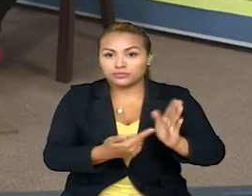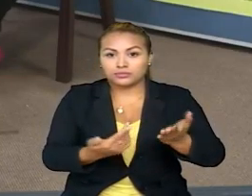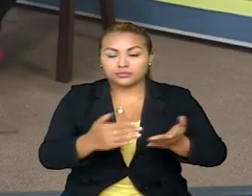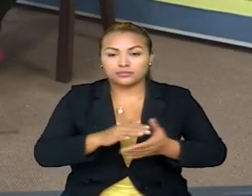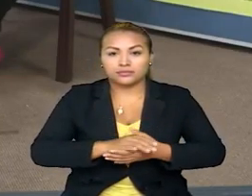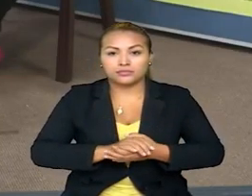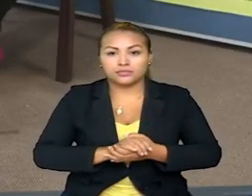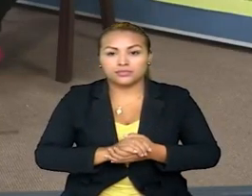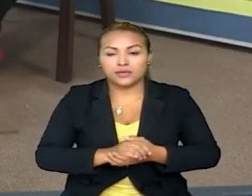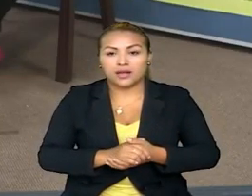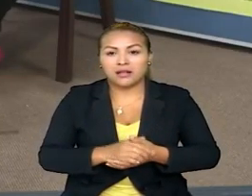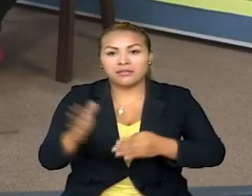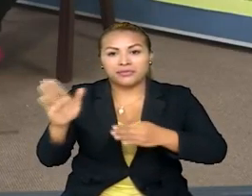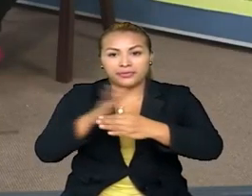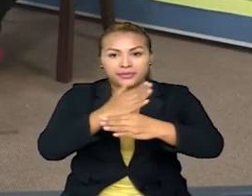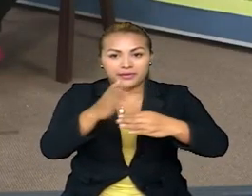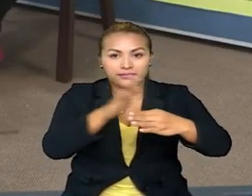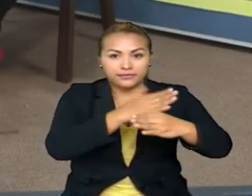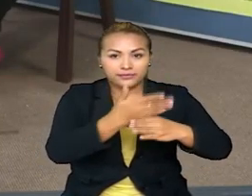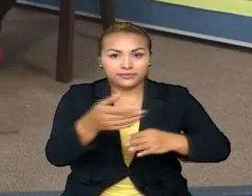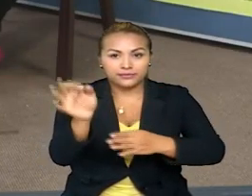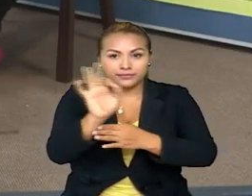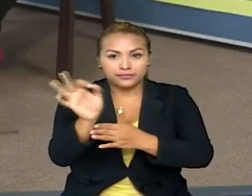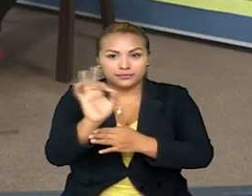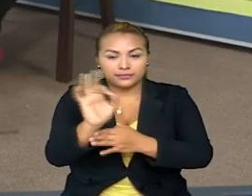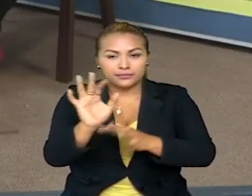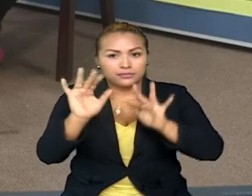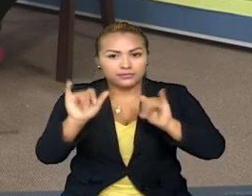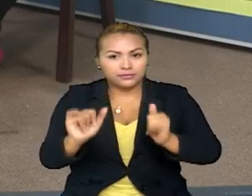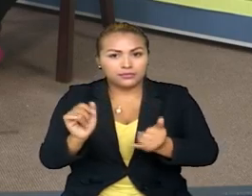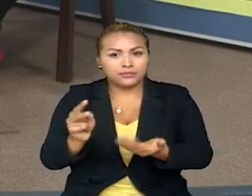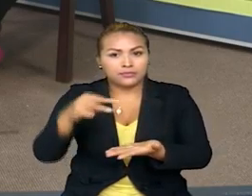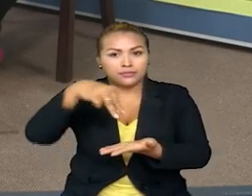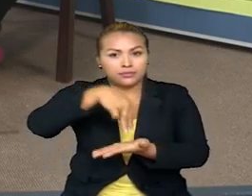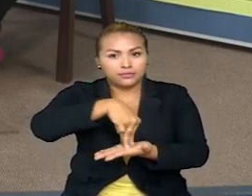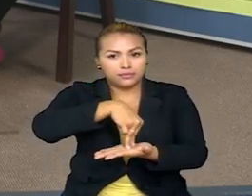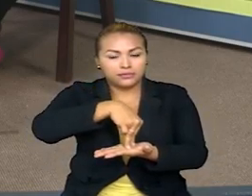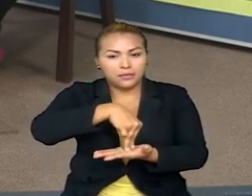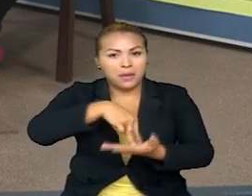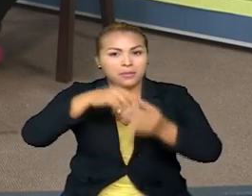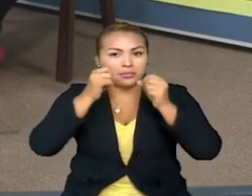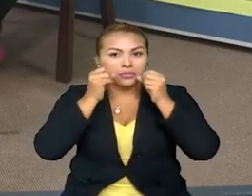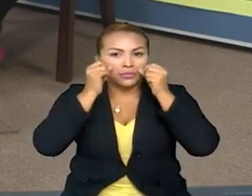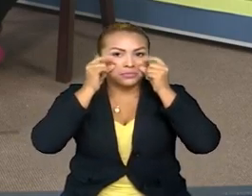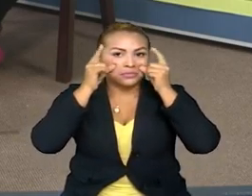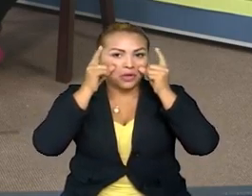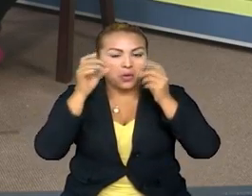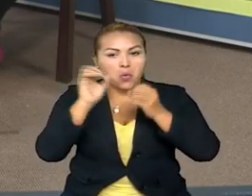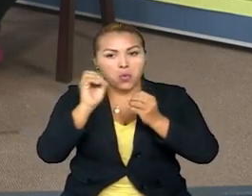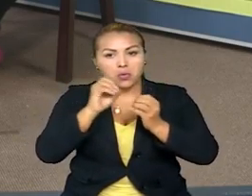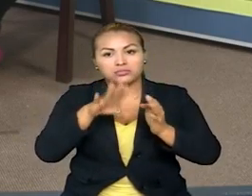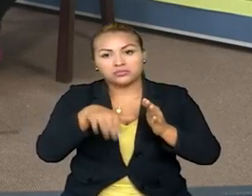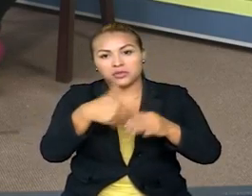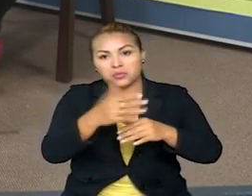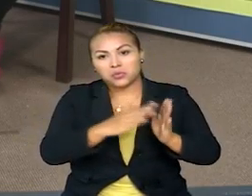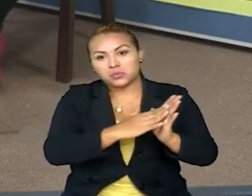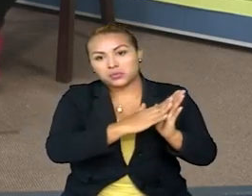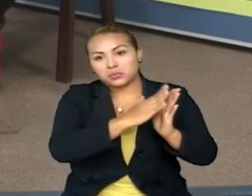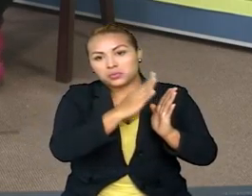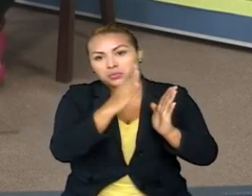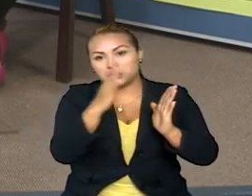estilo de este momento en que nos levantamos desde el momento en que nos dormimos incluso sea